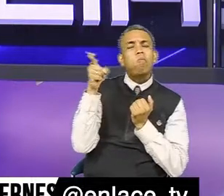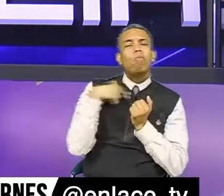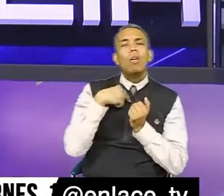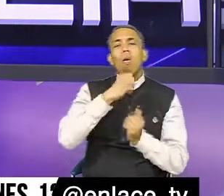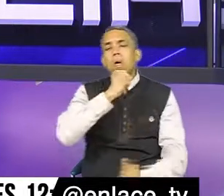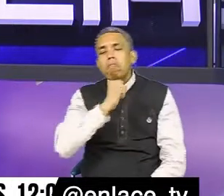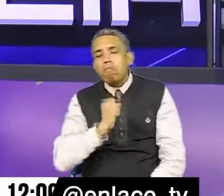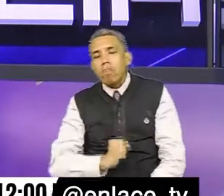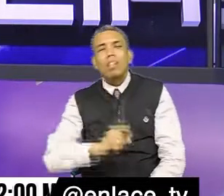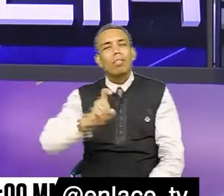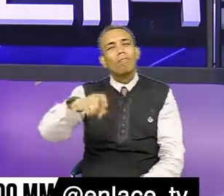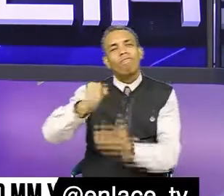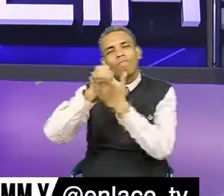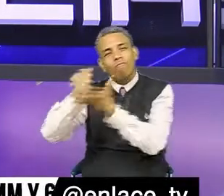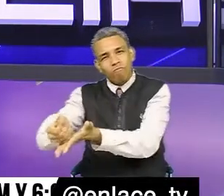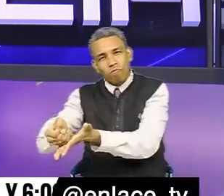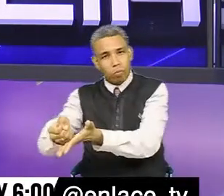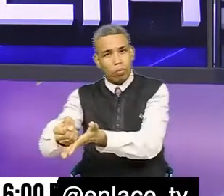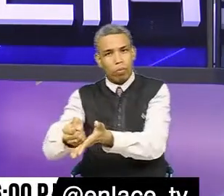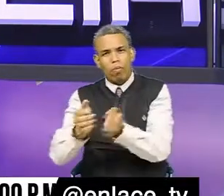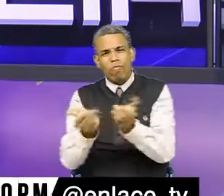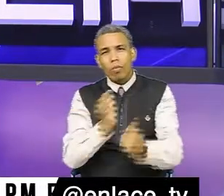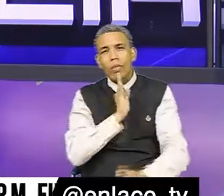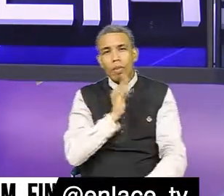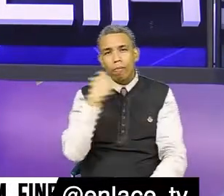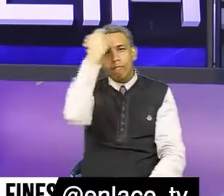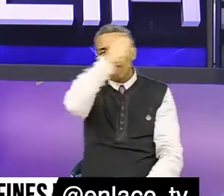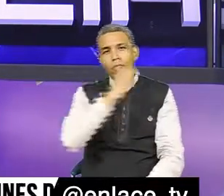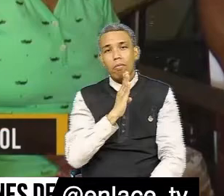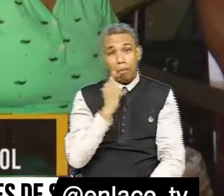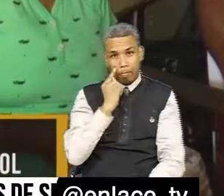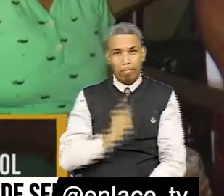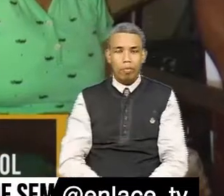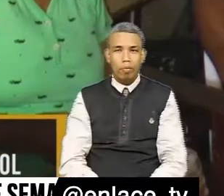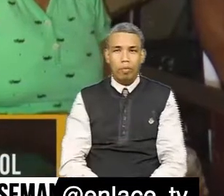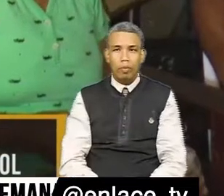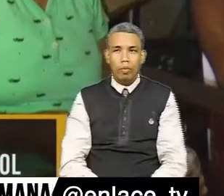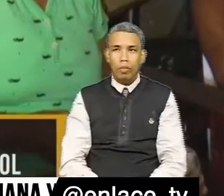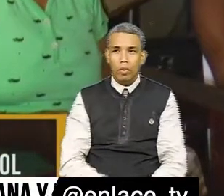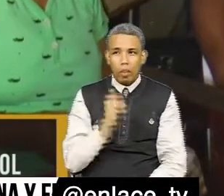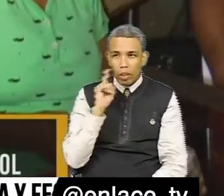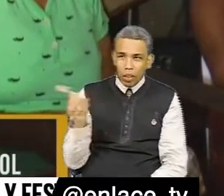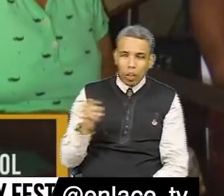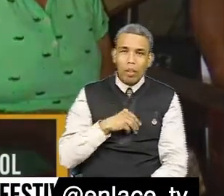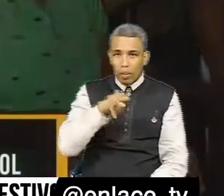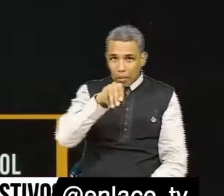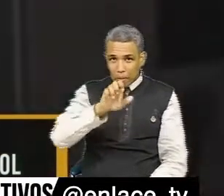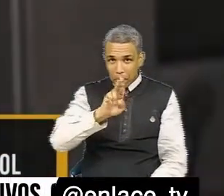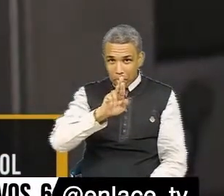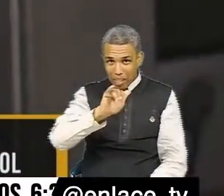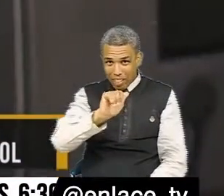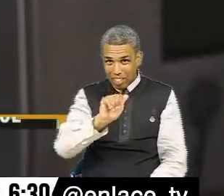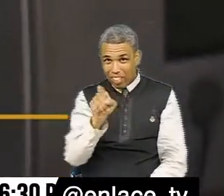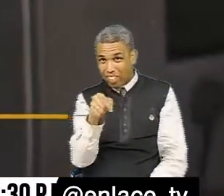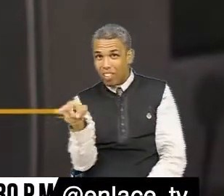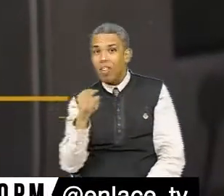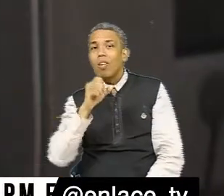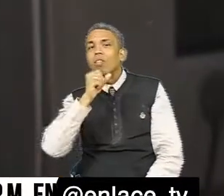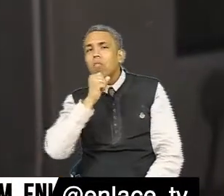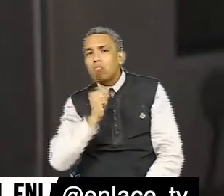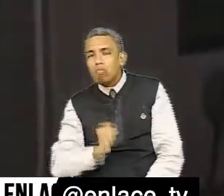de los barranqueños conozcamos la historia y los detalles doña maria chiquinquirá y don luís alfonso son dos encantadores